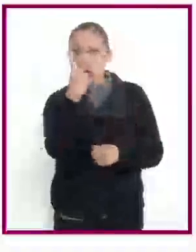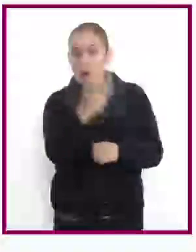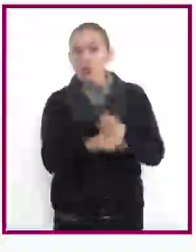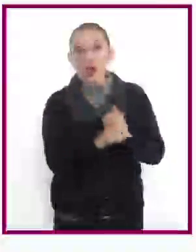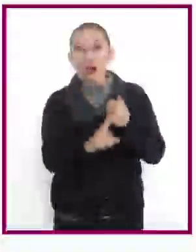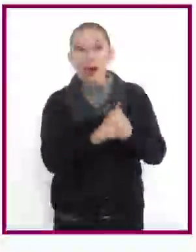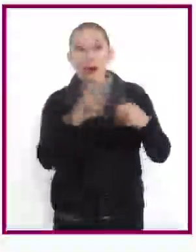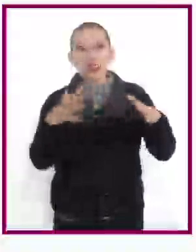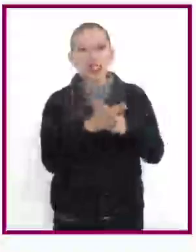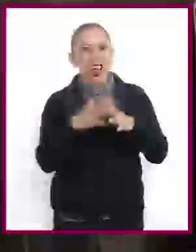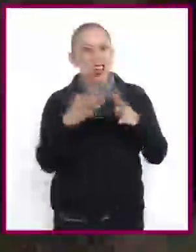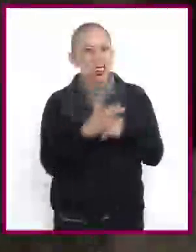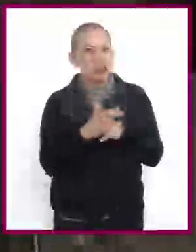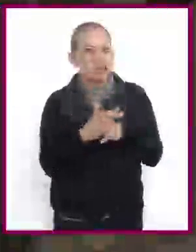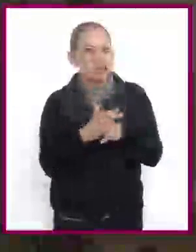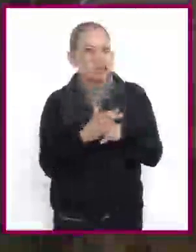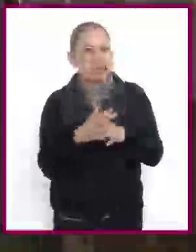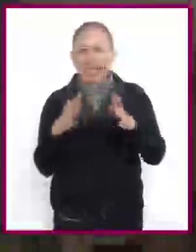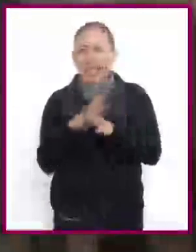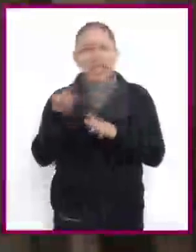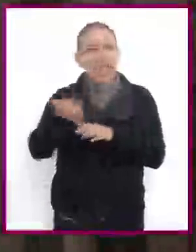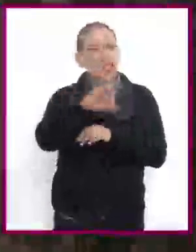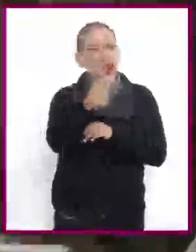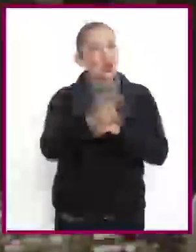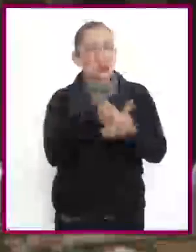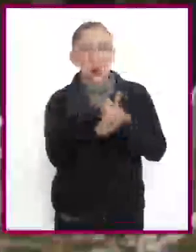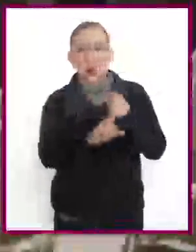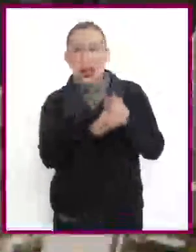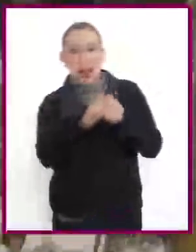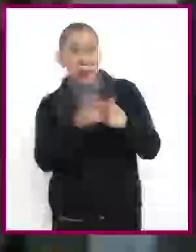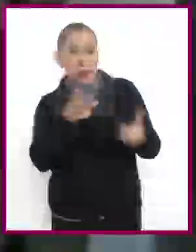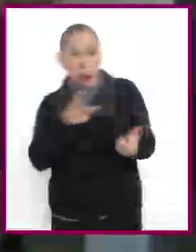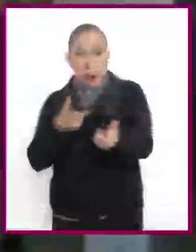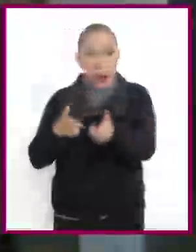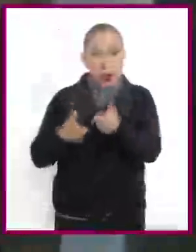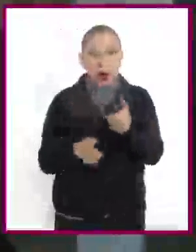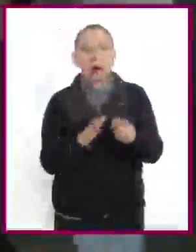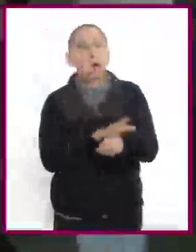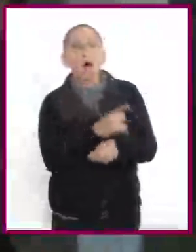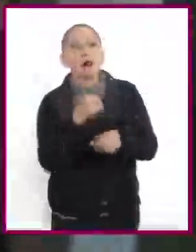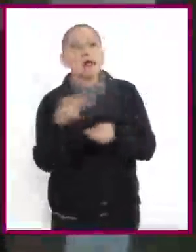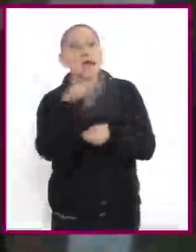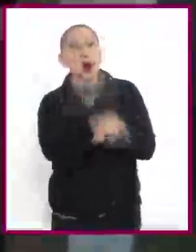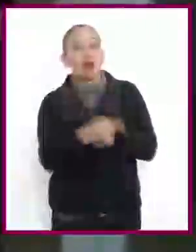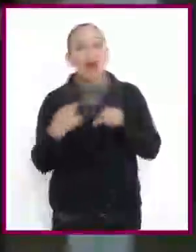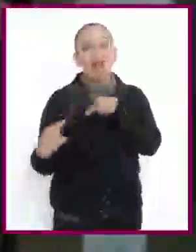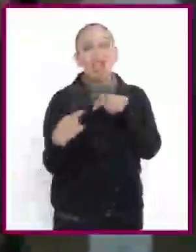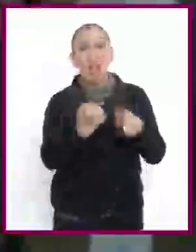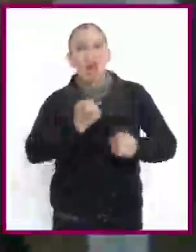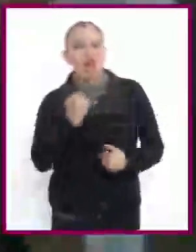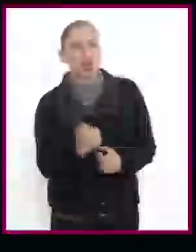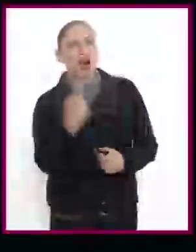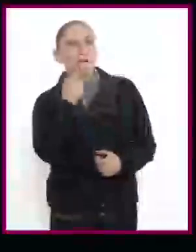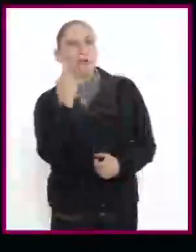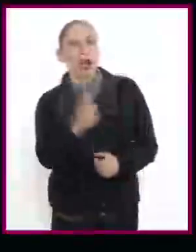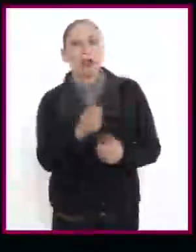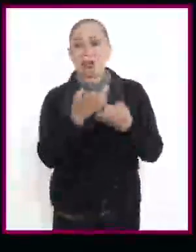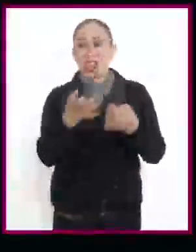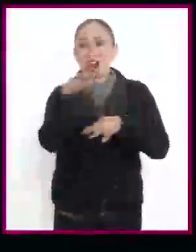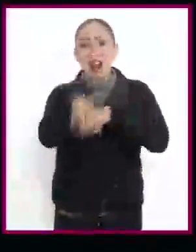consumismo fomenta la producción y acumulación de residuos y desechos, sin que haya alternativas eficaces para disminuir sus